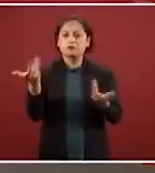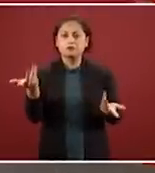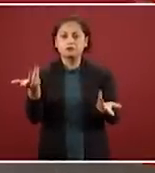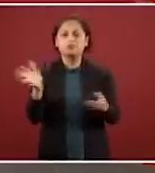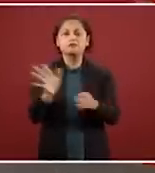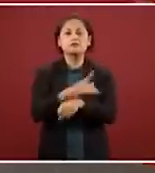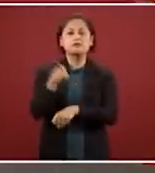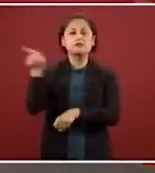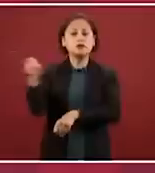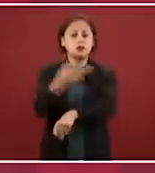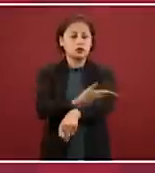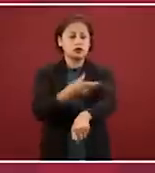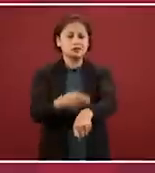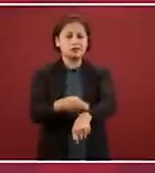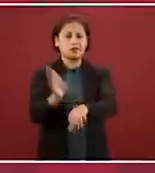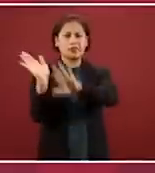es secundaria.